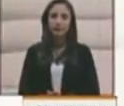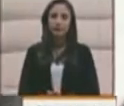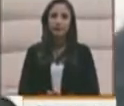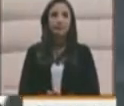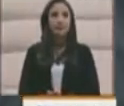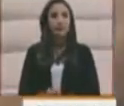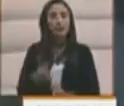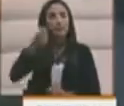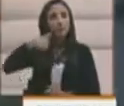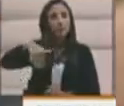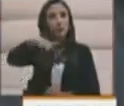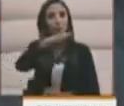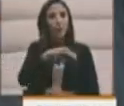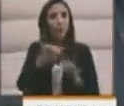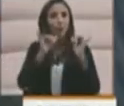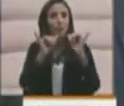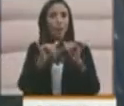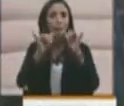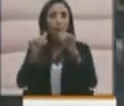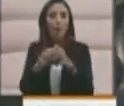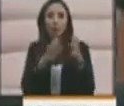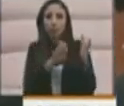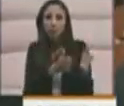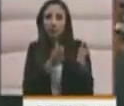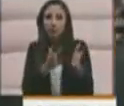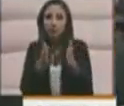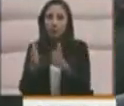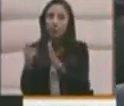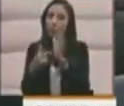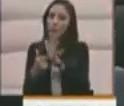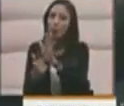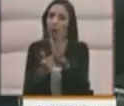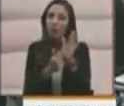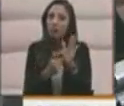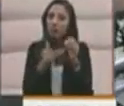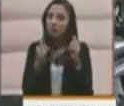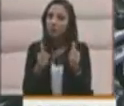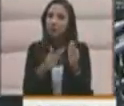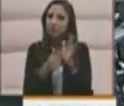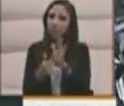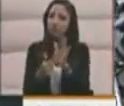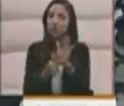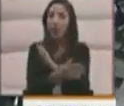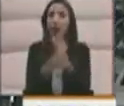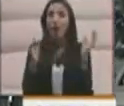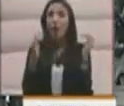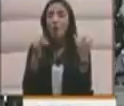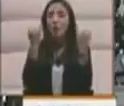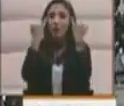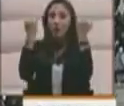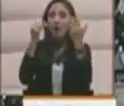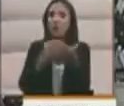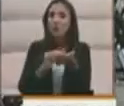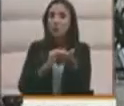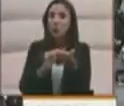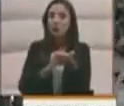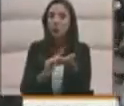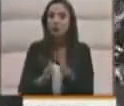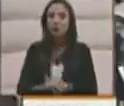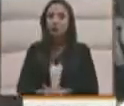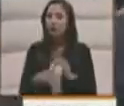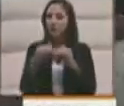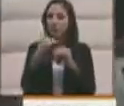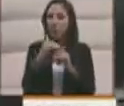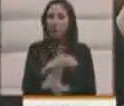se organiza y este es un buen ejemplo, ¿no?, de alternativas. Tevi dice, tu programa es